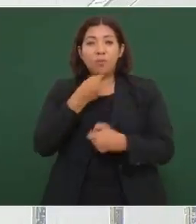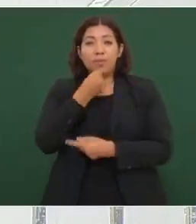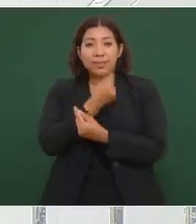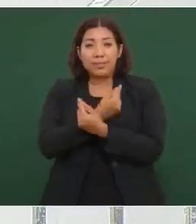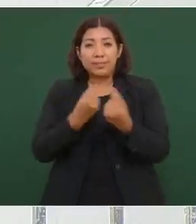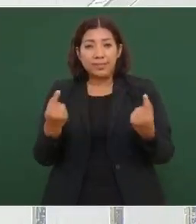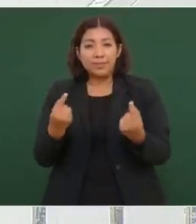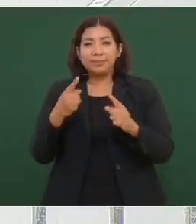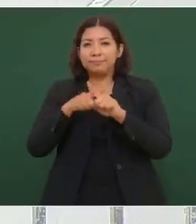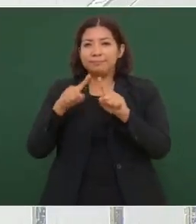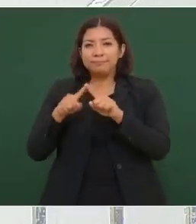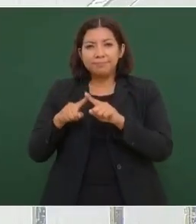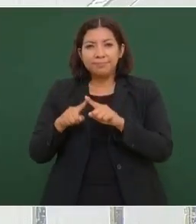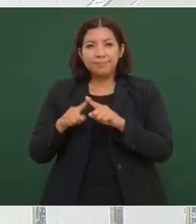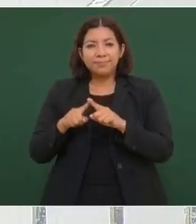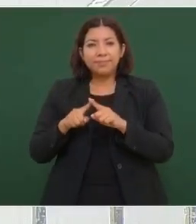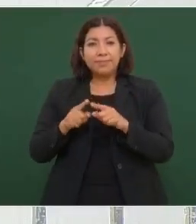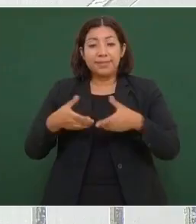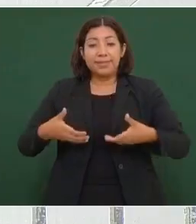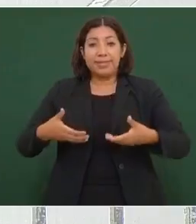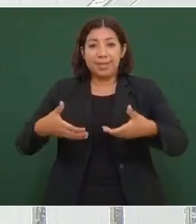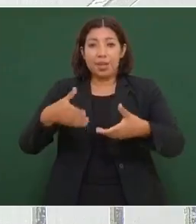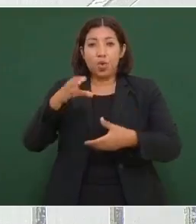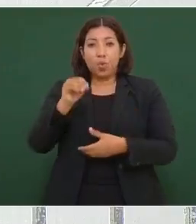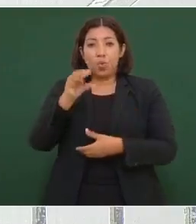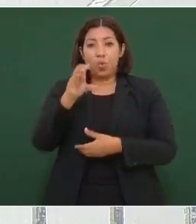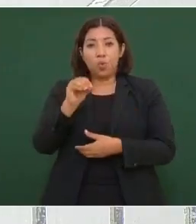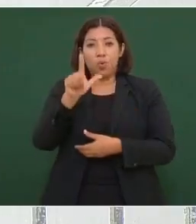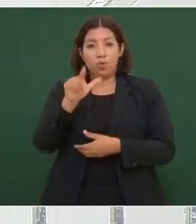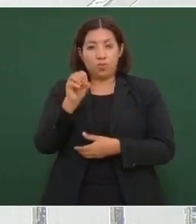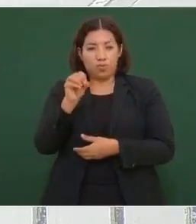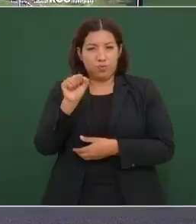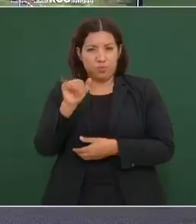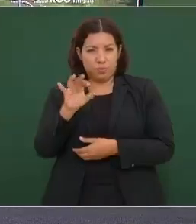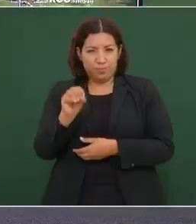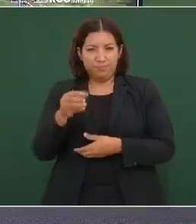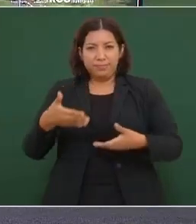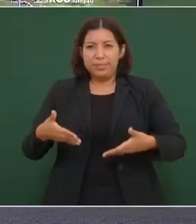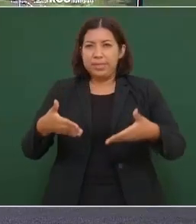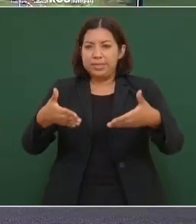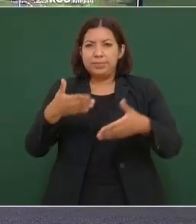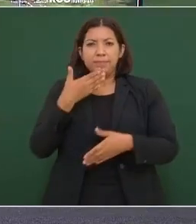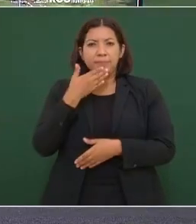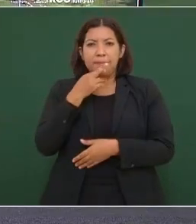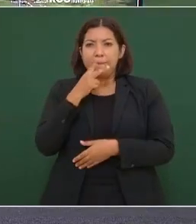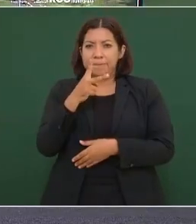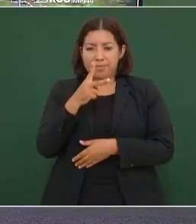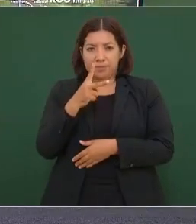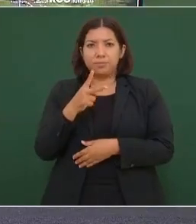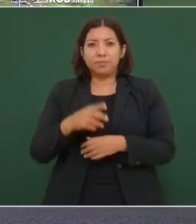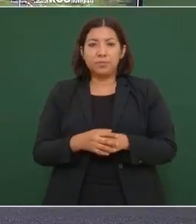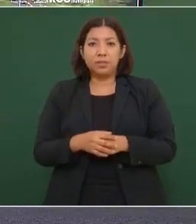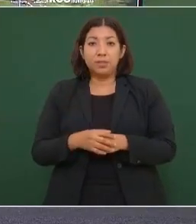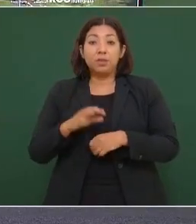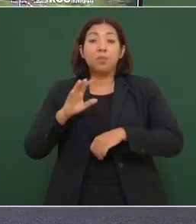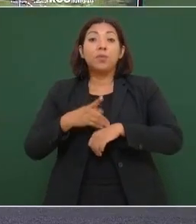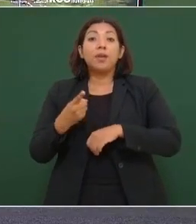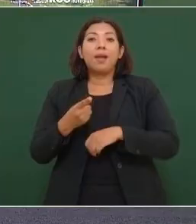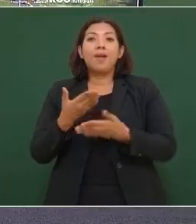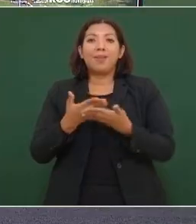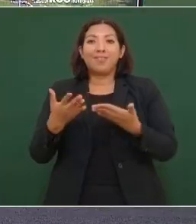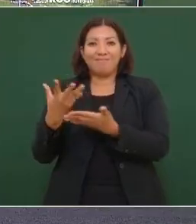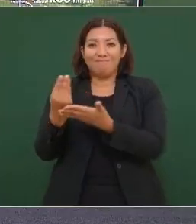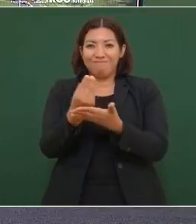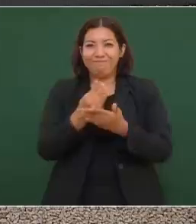niños, van y vienen por el Boulevard Colosio en menos tiempo. Y aquí lo importante es las horas que dejan de estar en sus coches o en el